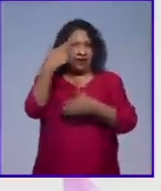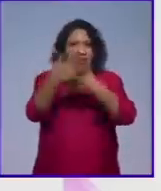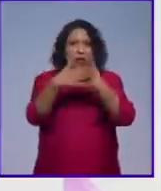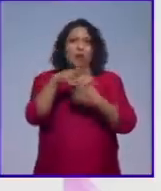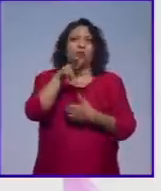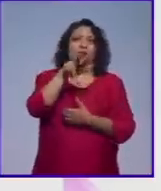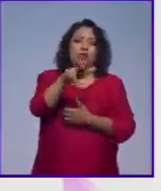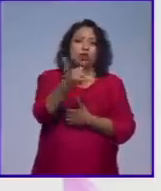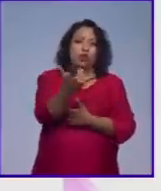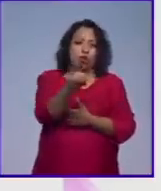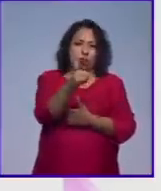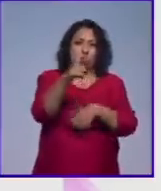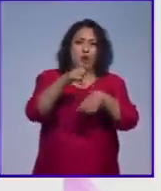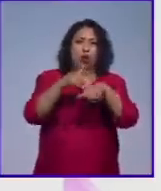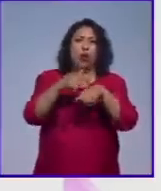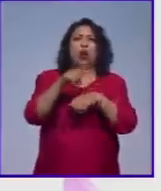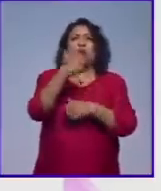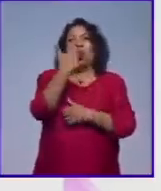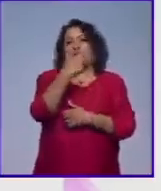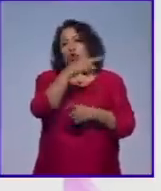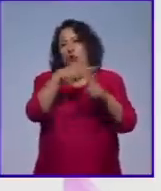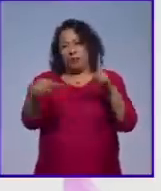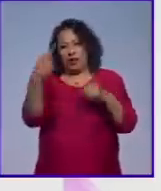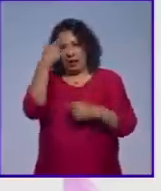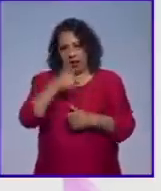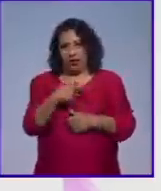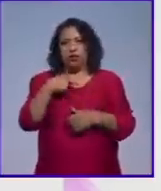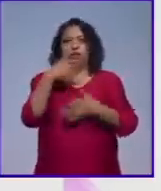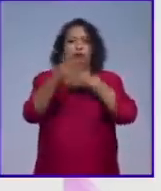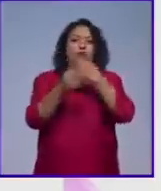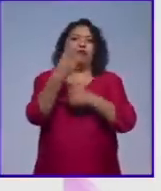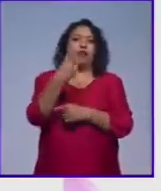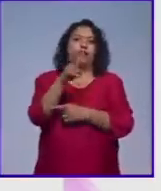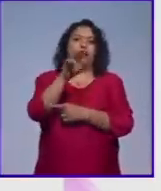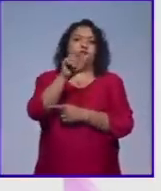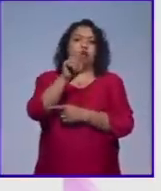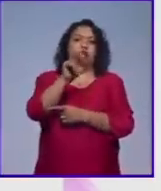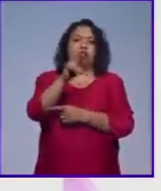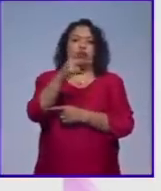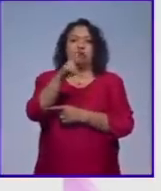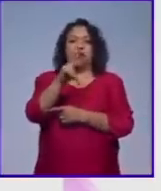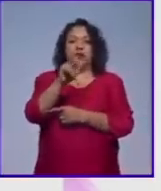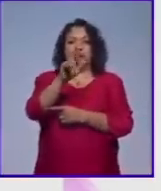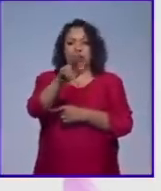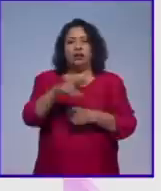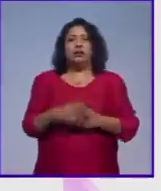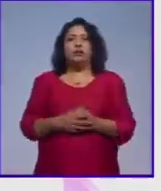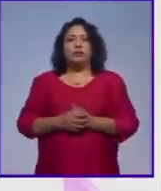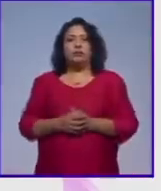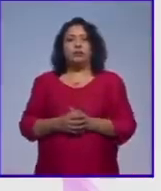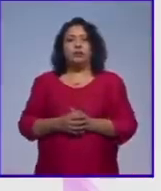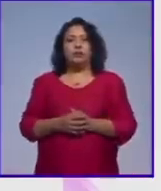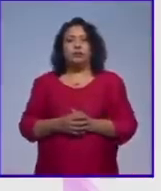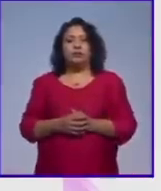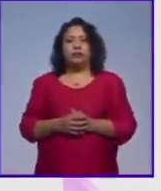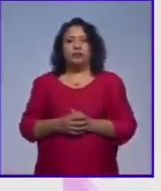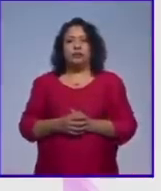próximo 18 de julio a las 20:30 horas. Noticias 22, Víctor Gaspar.